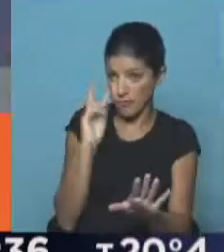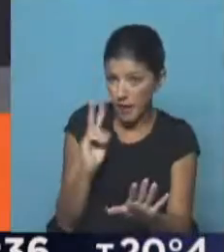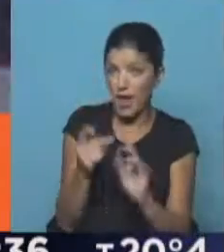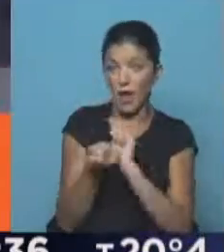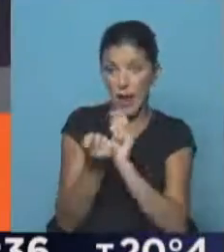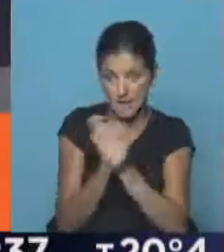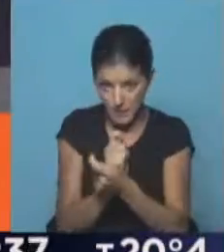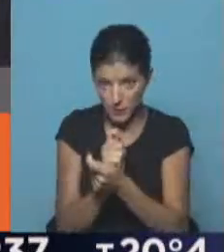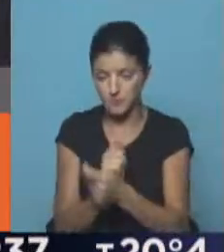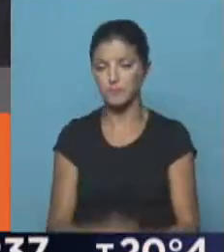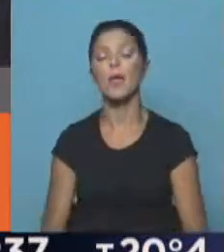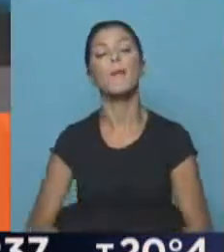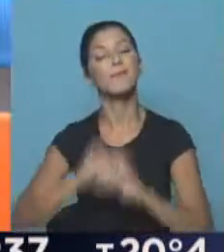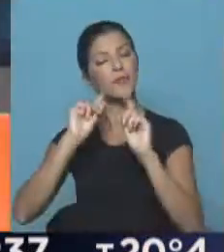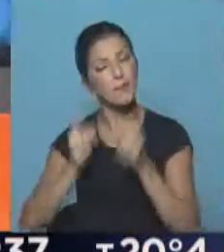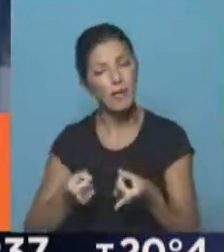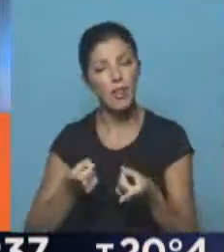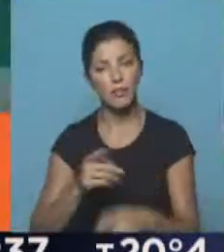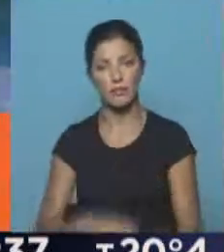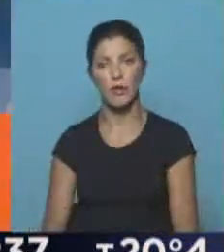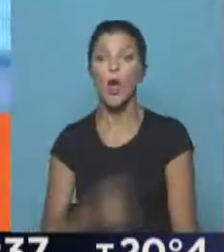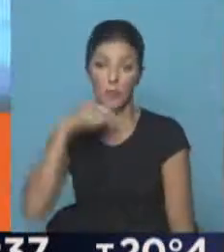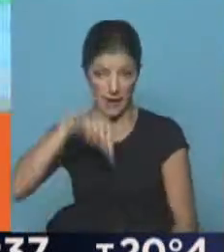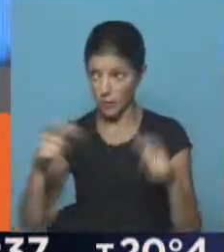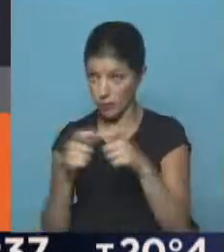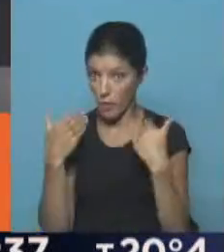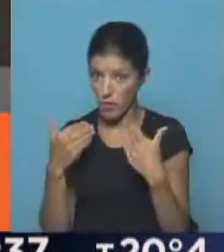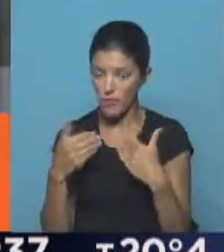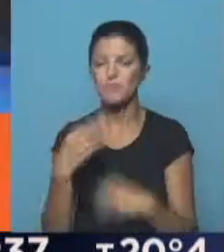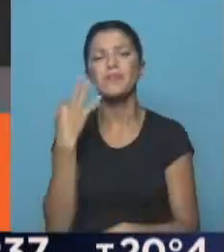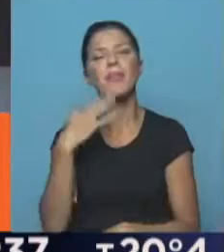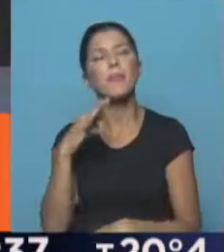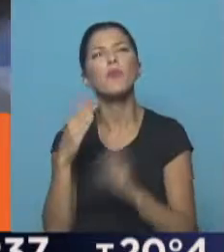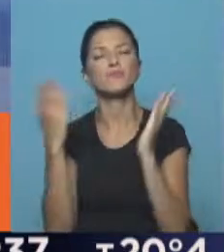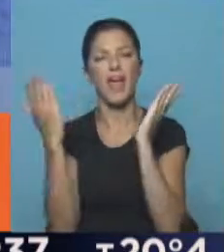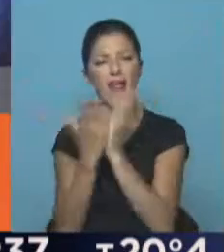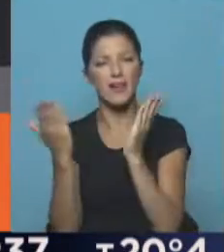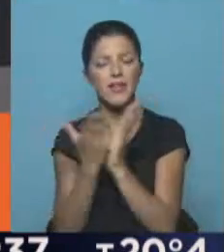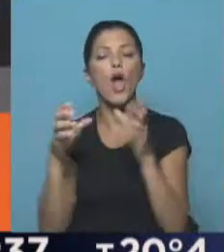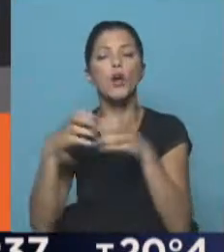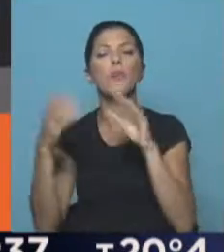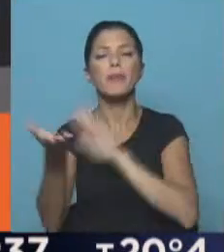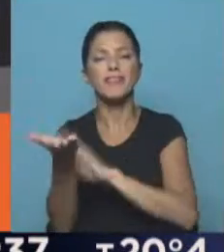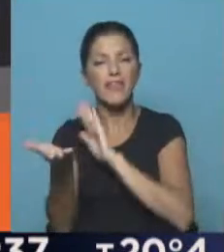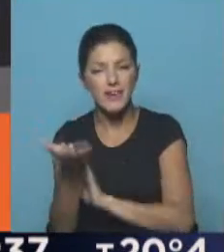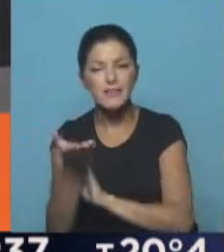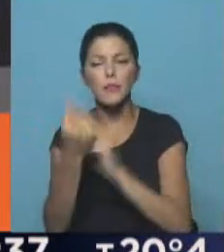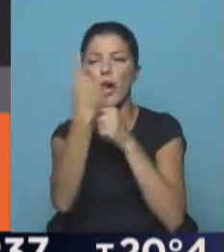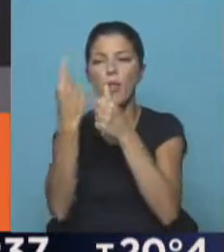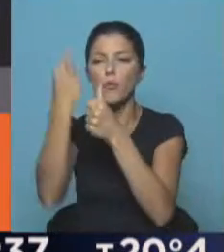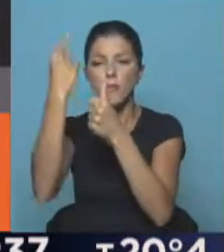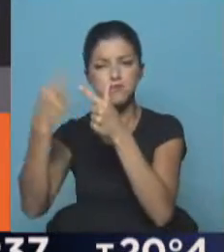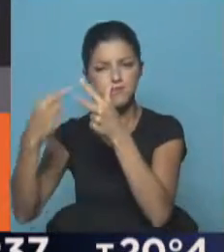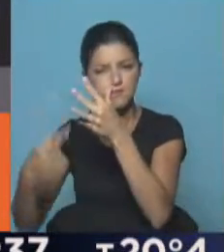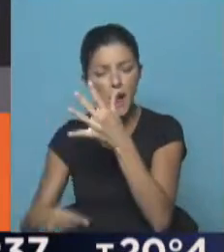otro lado, creo que vamos a tener que hacer un trabajo por ahí en este mismo programa, lo podemos hacer, de empezar a analizar un poco la ultraderecha caso por caso, porque uno tiende a englobar a la